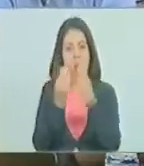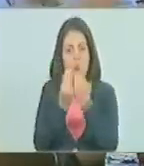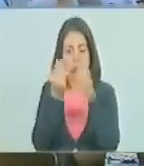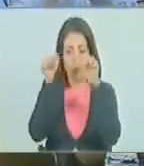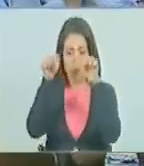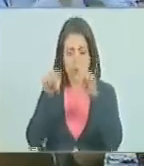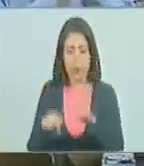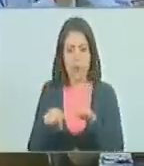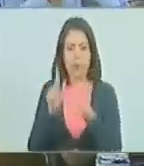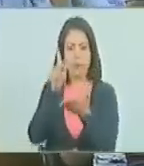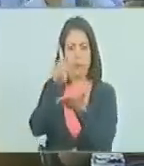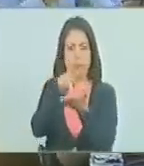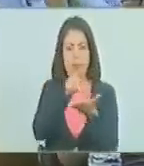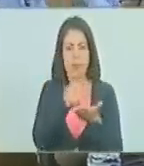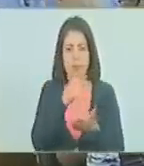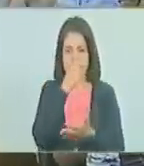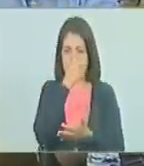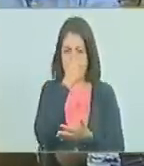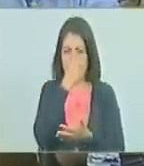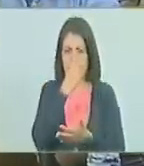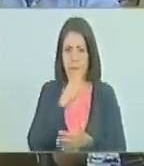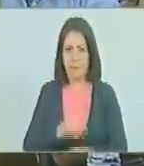está presente.